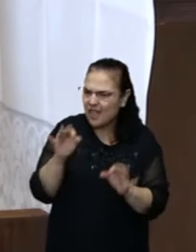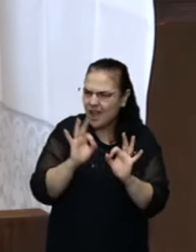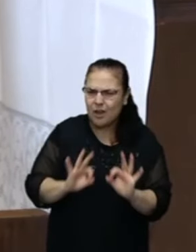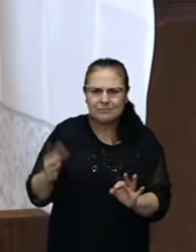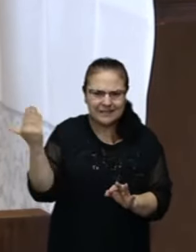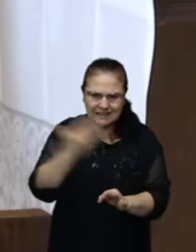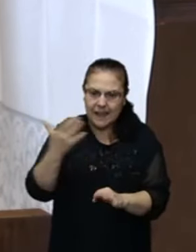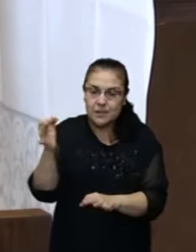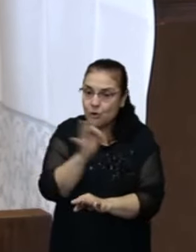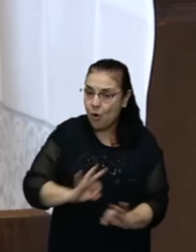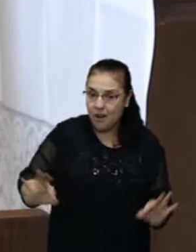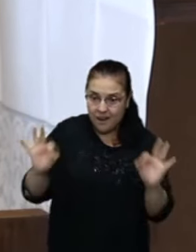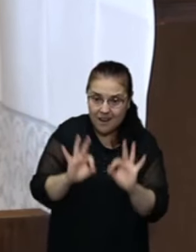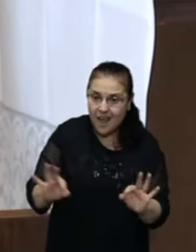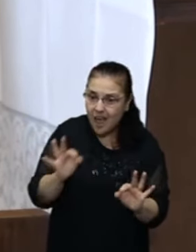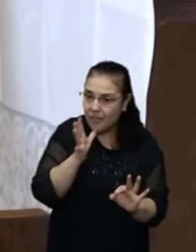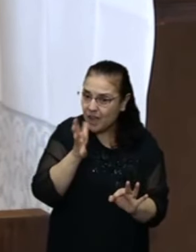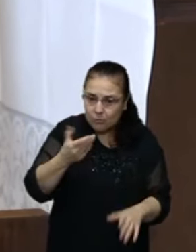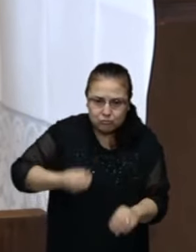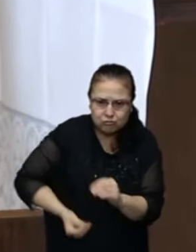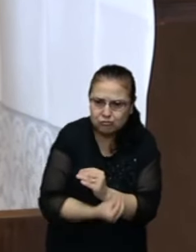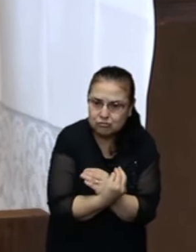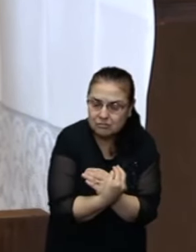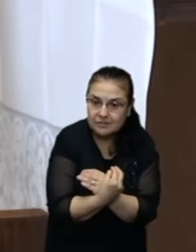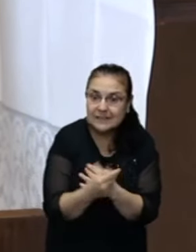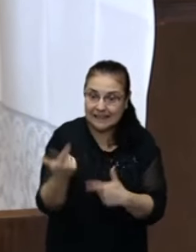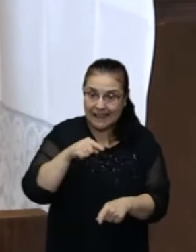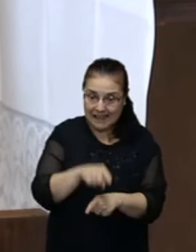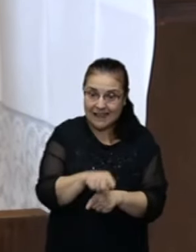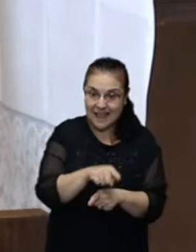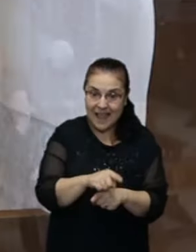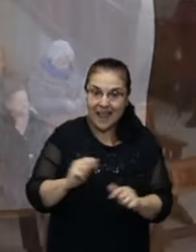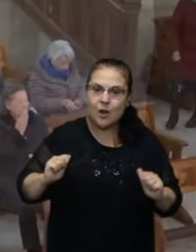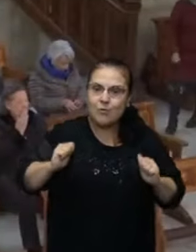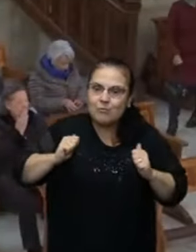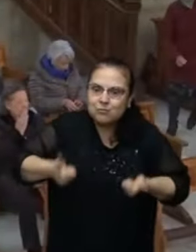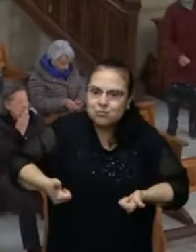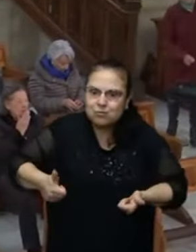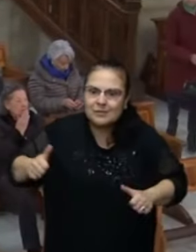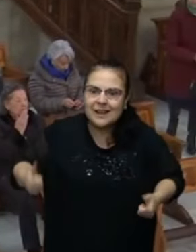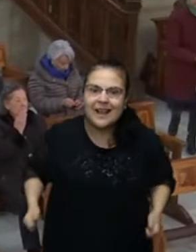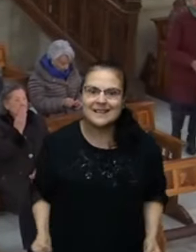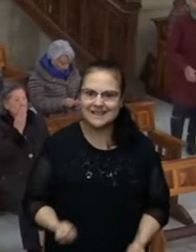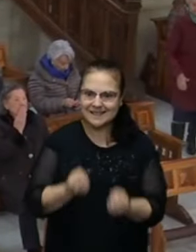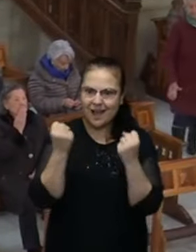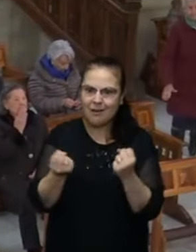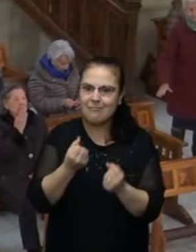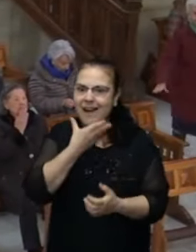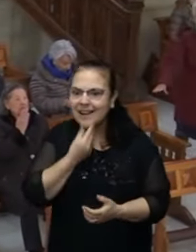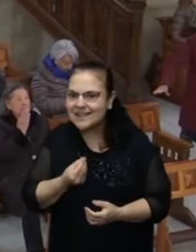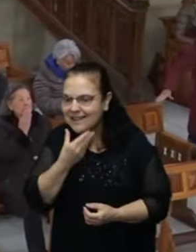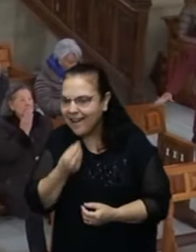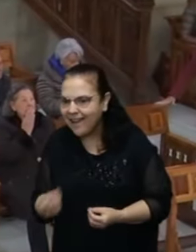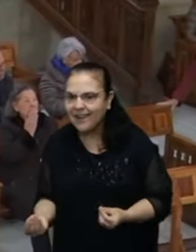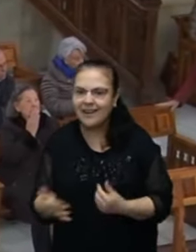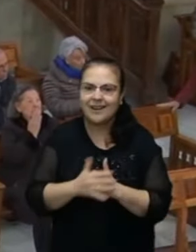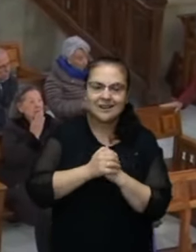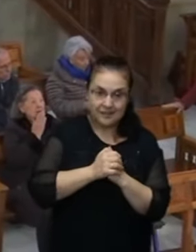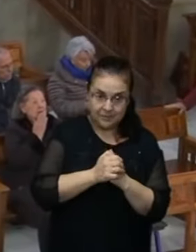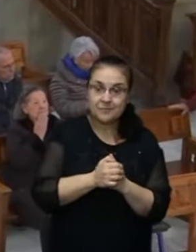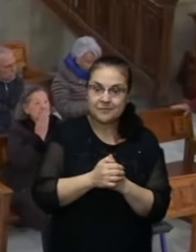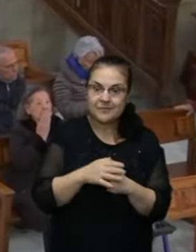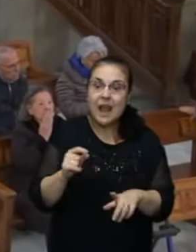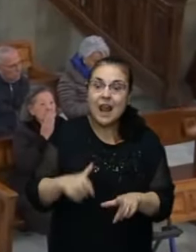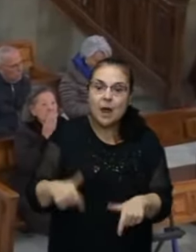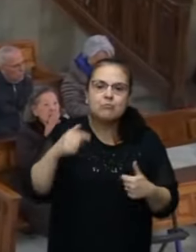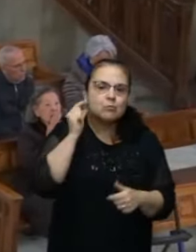Dios desde el seno materno. Él comenzará a salvar a Israel de la mano de los filisteos.